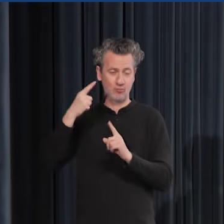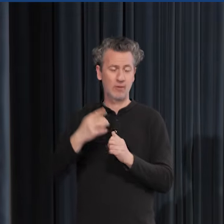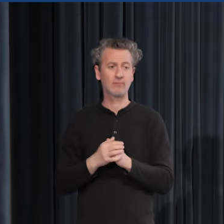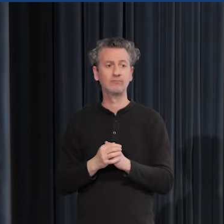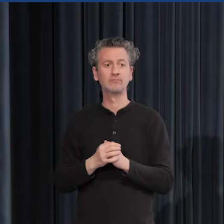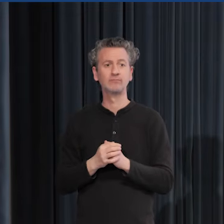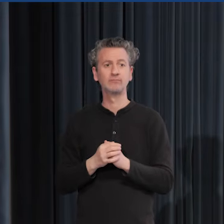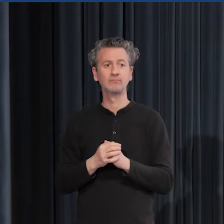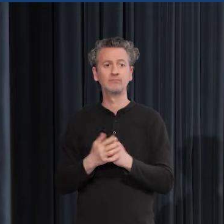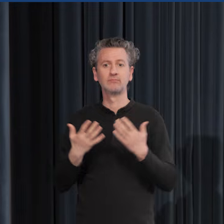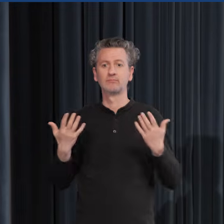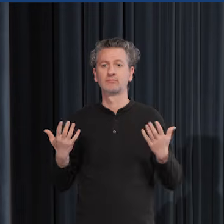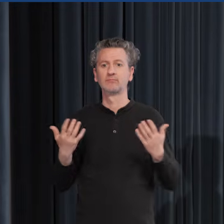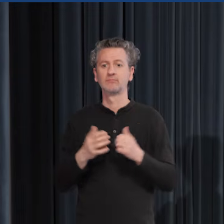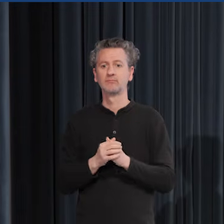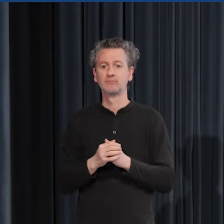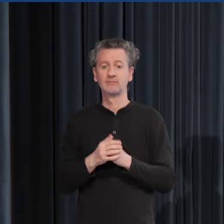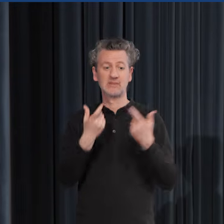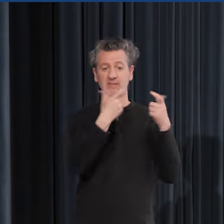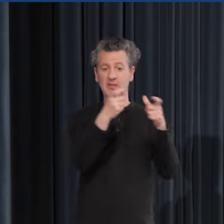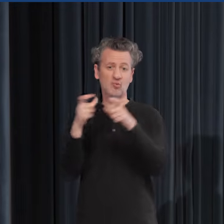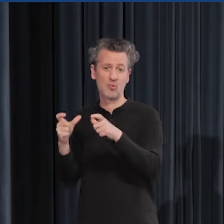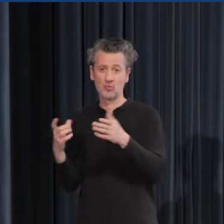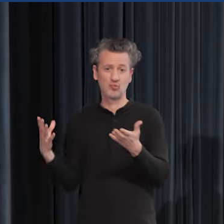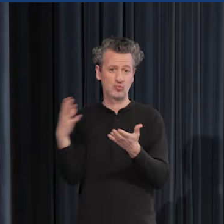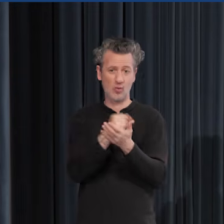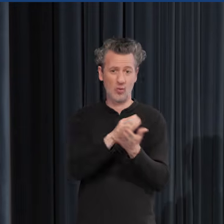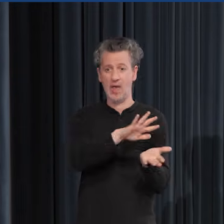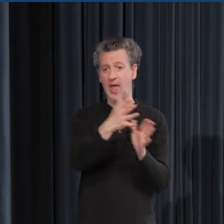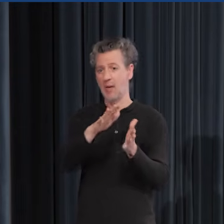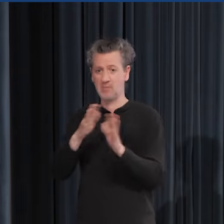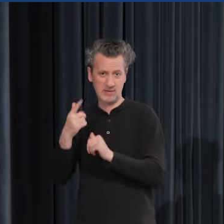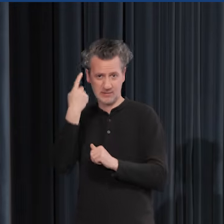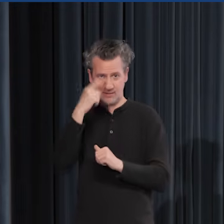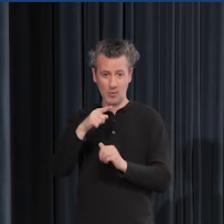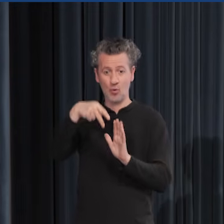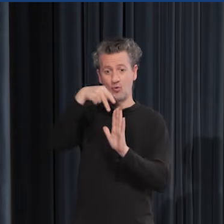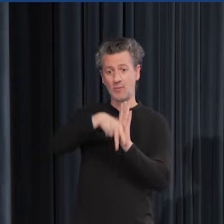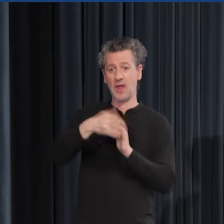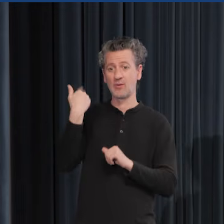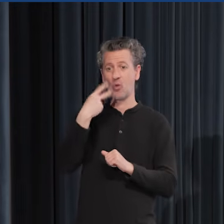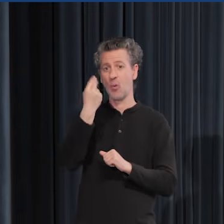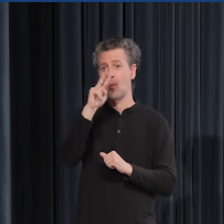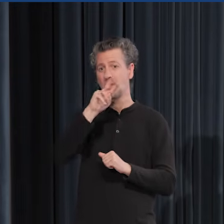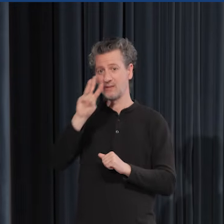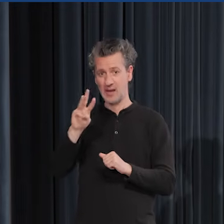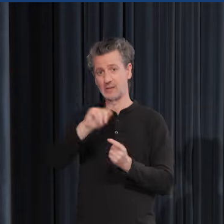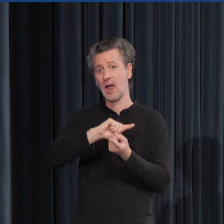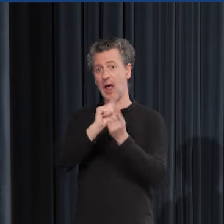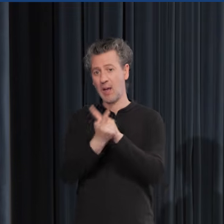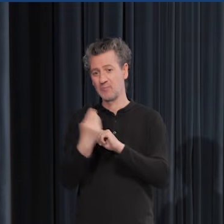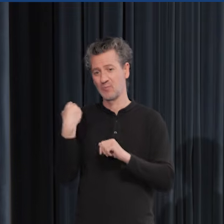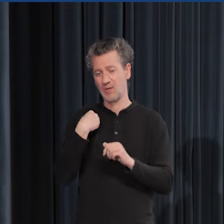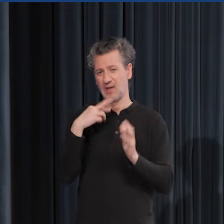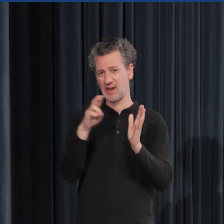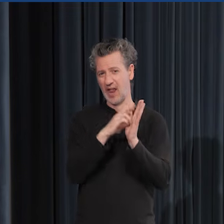sectores, a prácticamente todos los sectores, y de hecho ya la normativa cambió en el año 2023 a través del Real